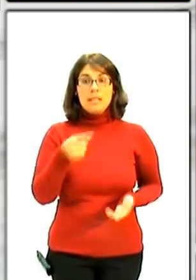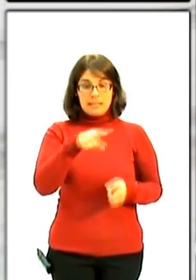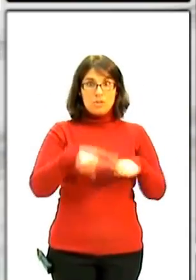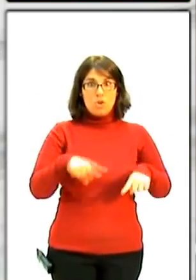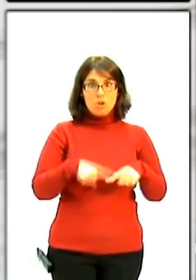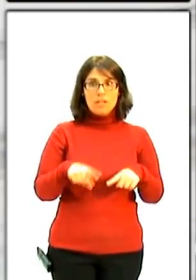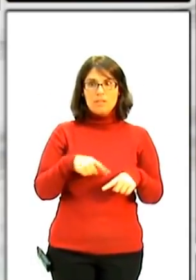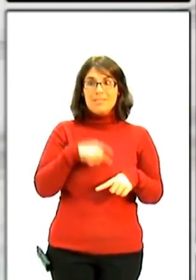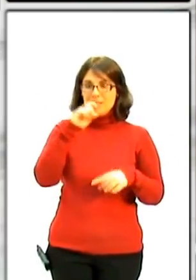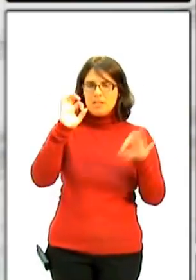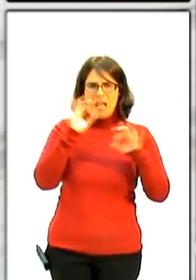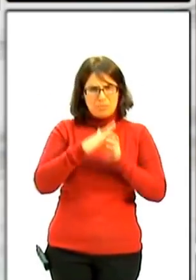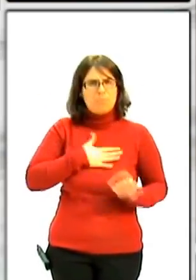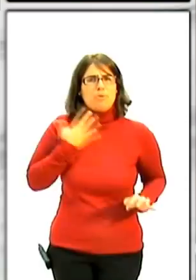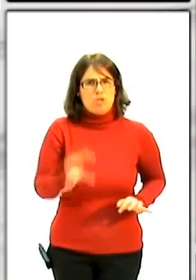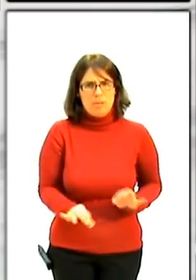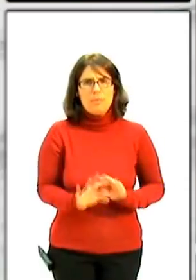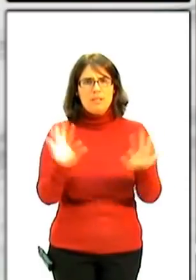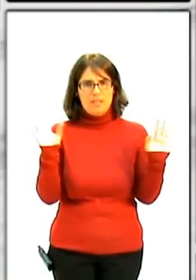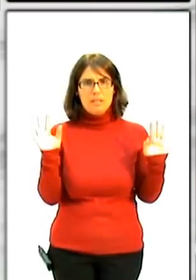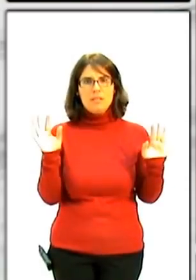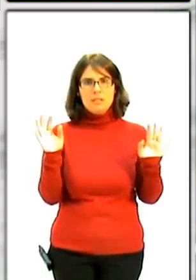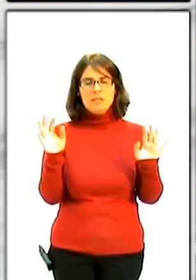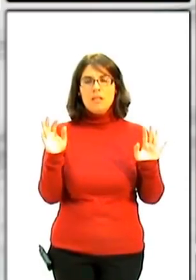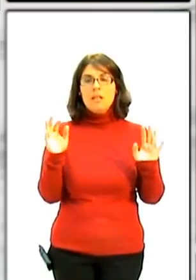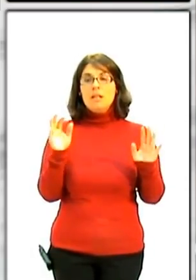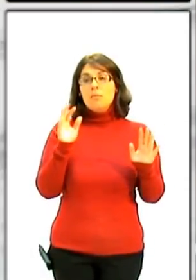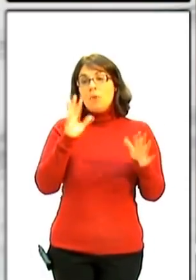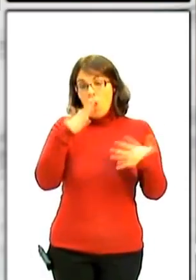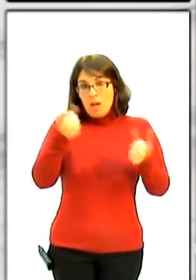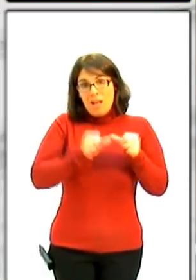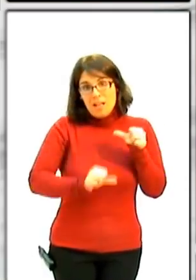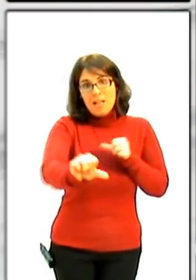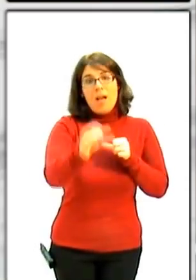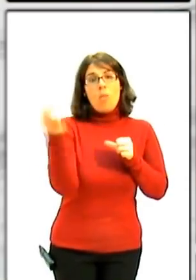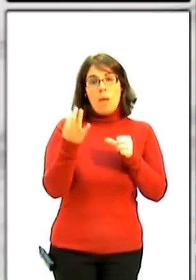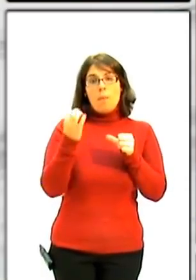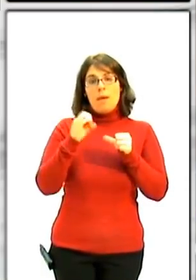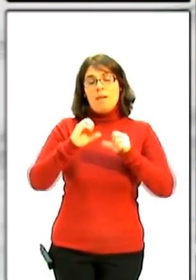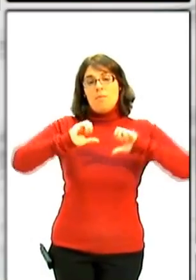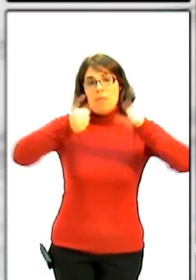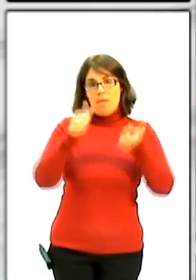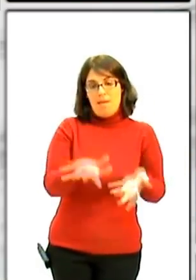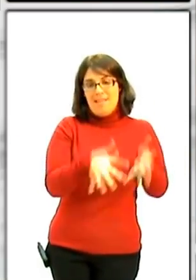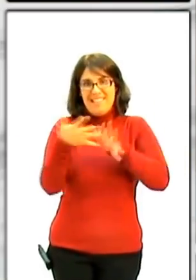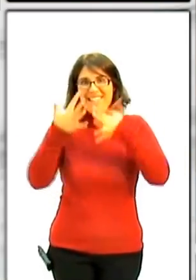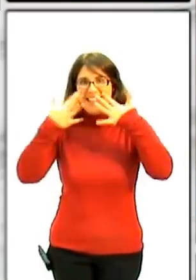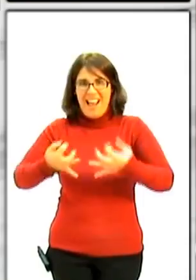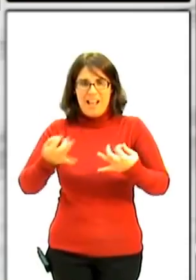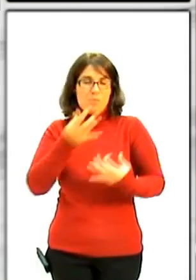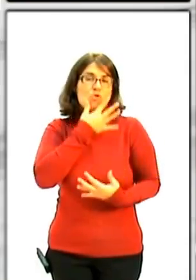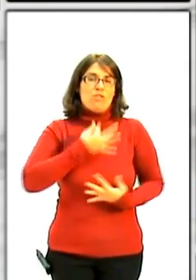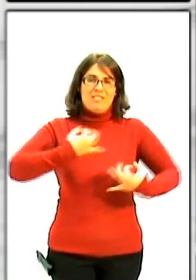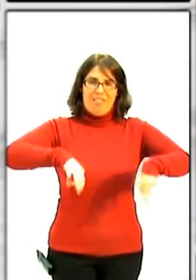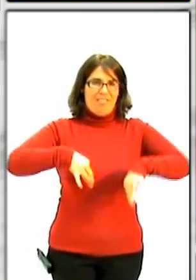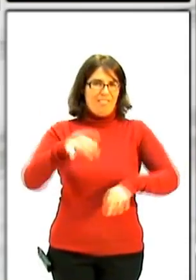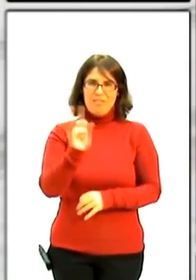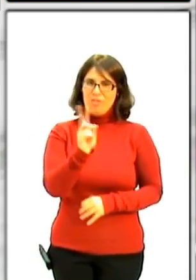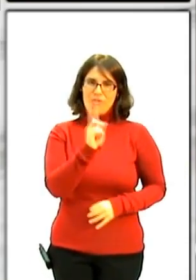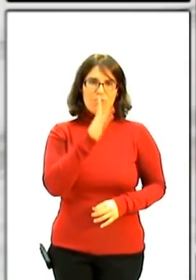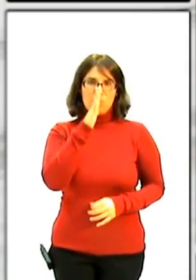adelantaros que es posible, ¿no? Lo que hay que hacer ahora es llevarlo un poco a la práctica. No es sencillo, hay que reunir, como